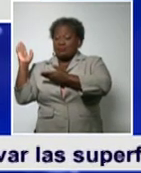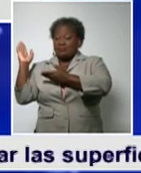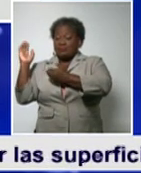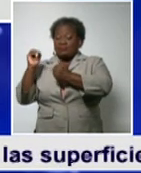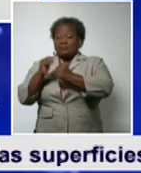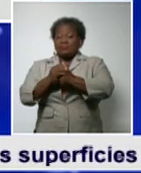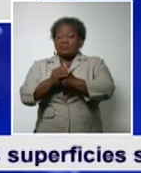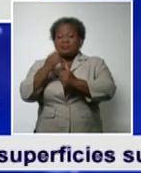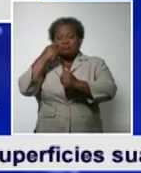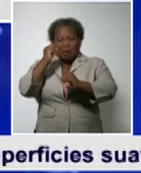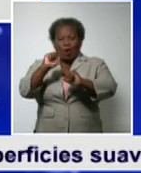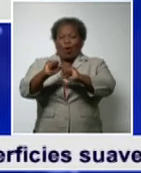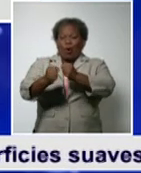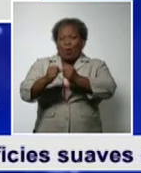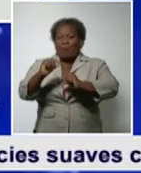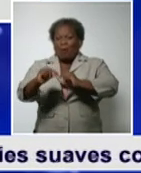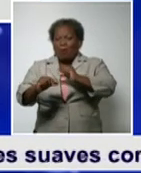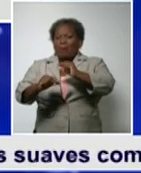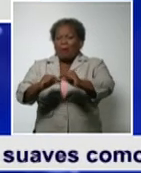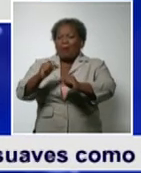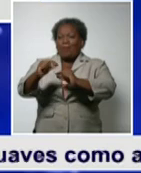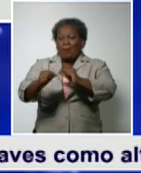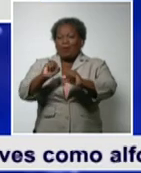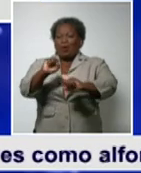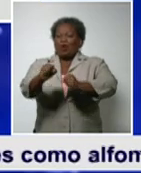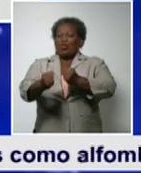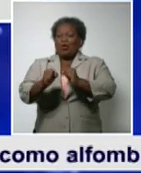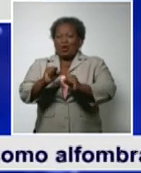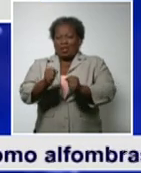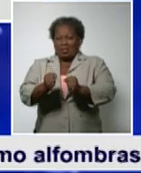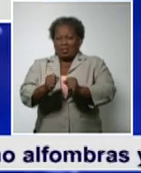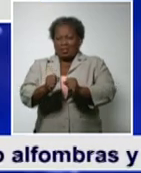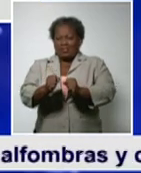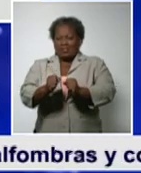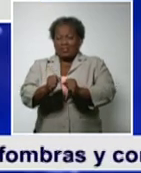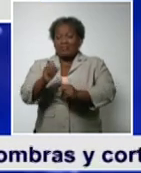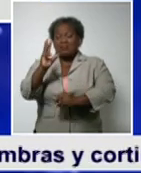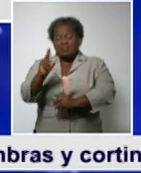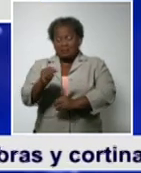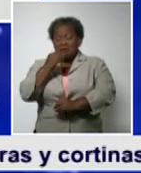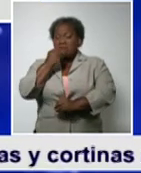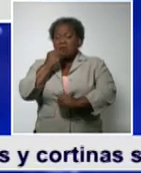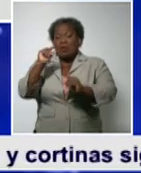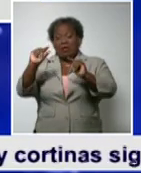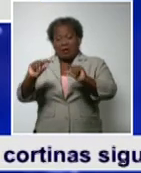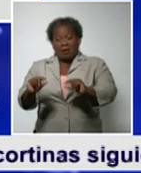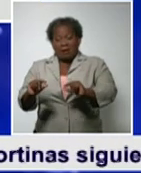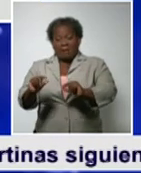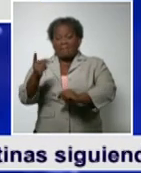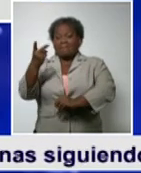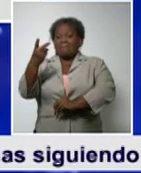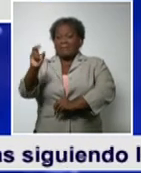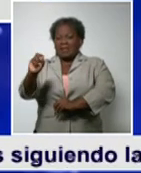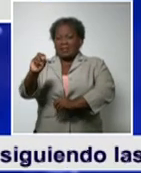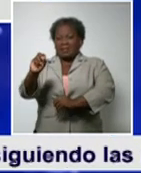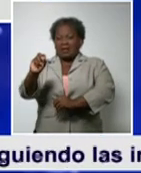ido controlando, pero todavía con una cifra que puede ir disminuyendo, 20 casos autóctonos